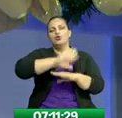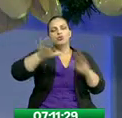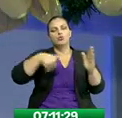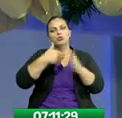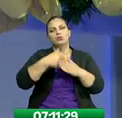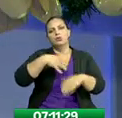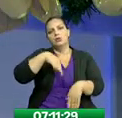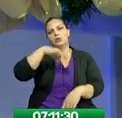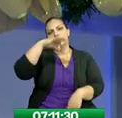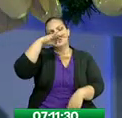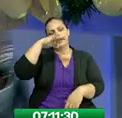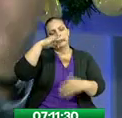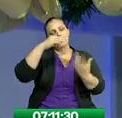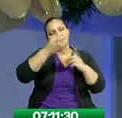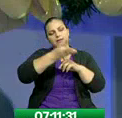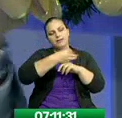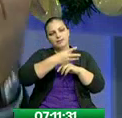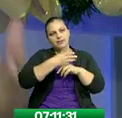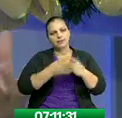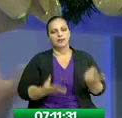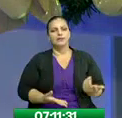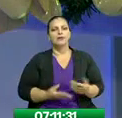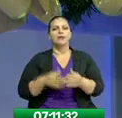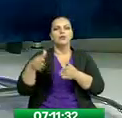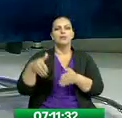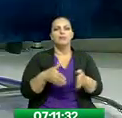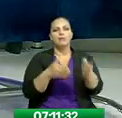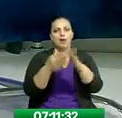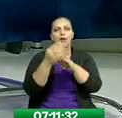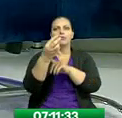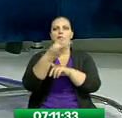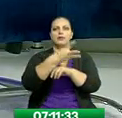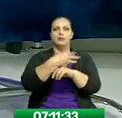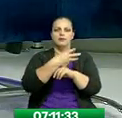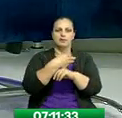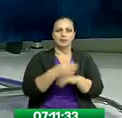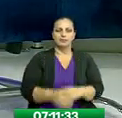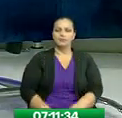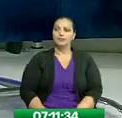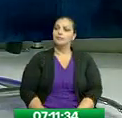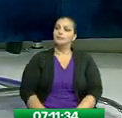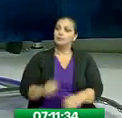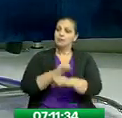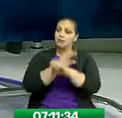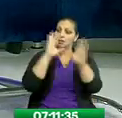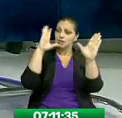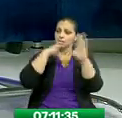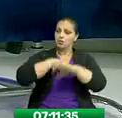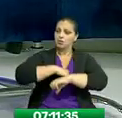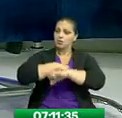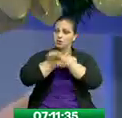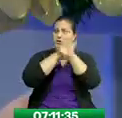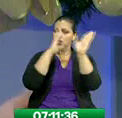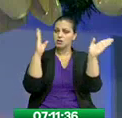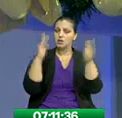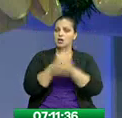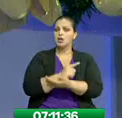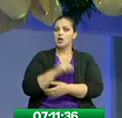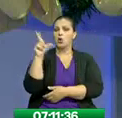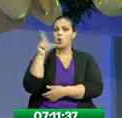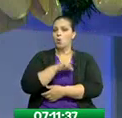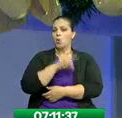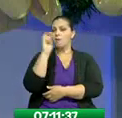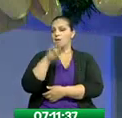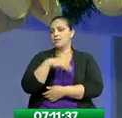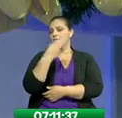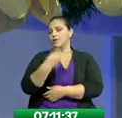podamos tener un gobierno en línea, es decir, un gobierno digital. Estamos hablando de 24/7, ya no por horas. Por supuesto. O sea, eso es lo